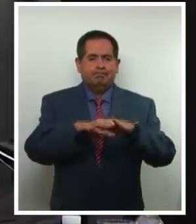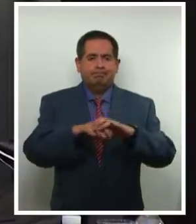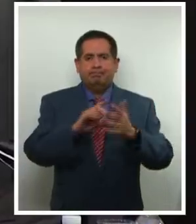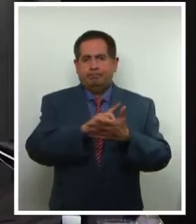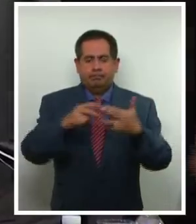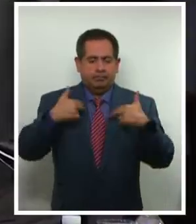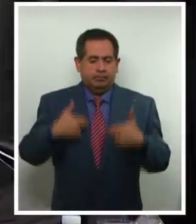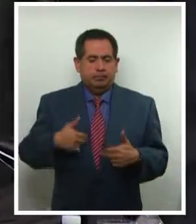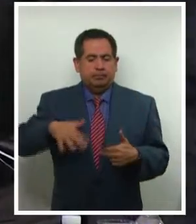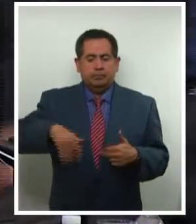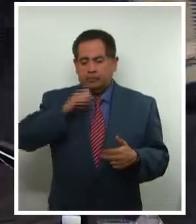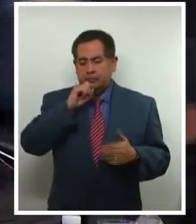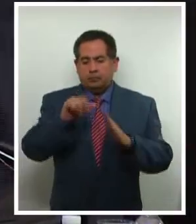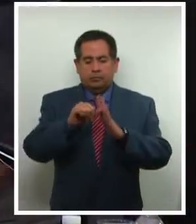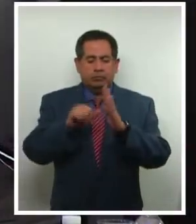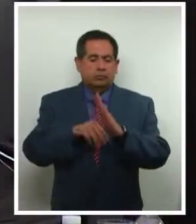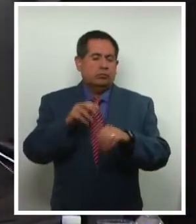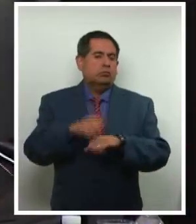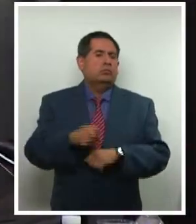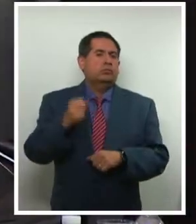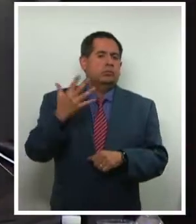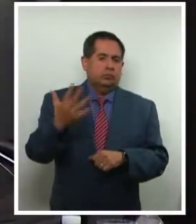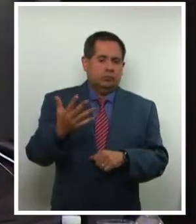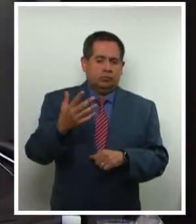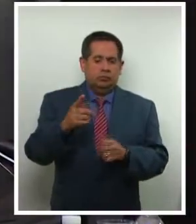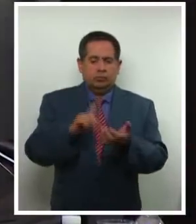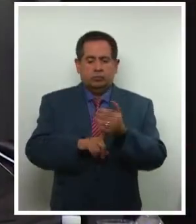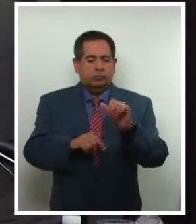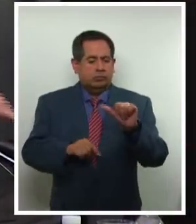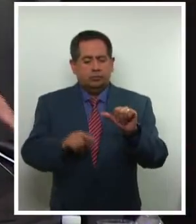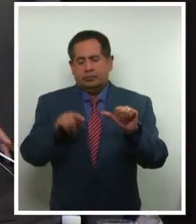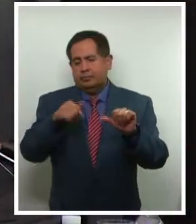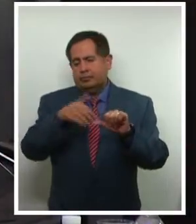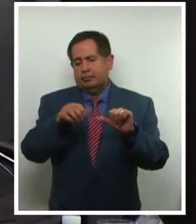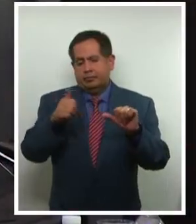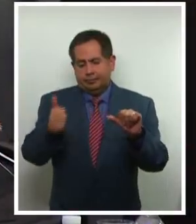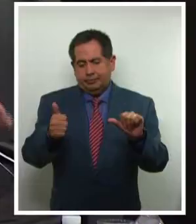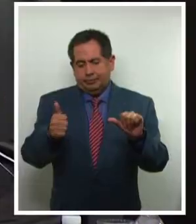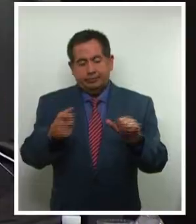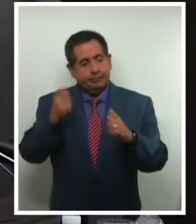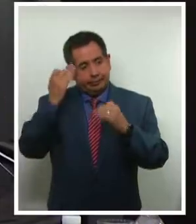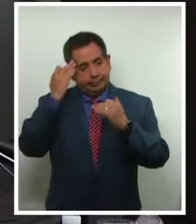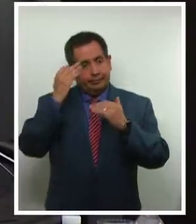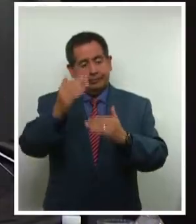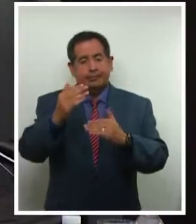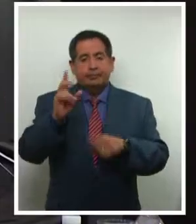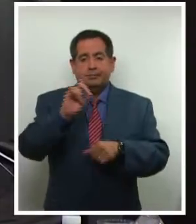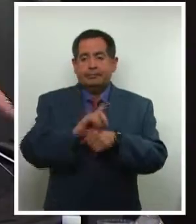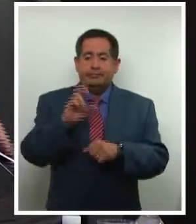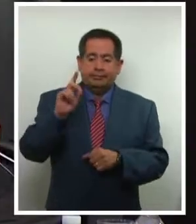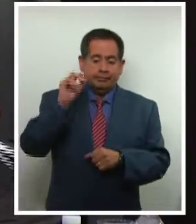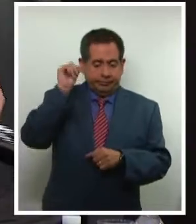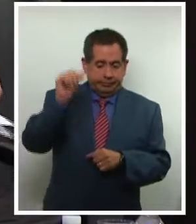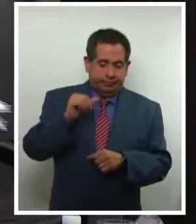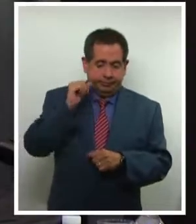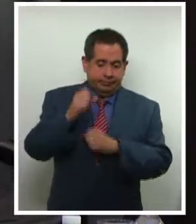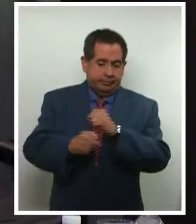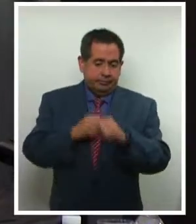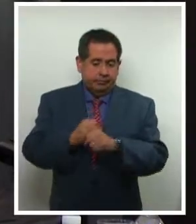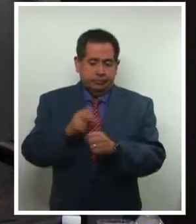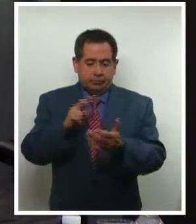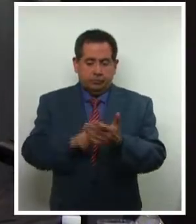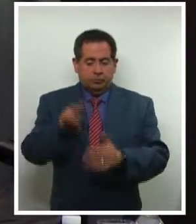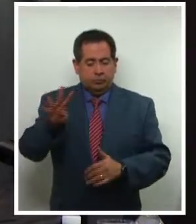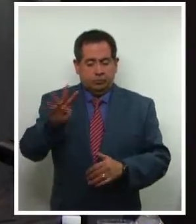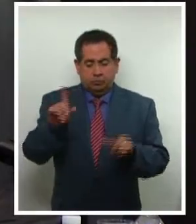a que se refiere el artículo 5, apartado A, numeral 6, a más tardar el 30 de abril del